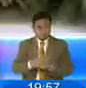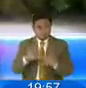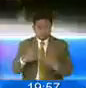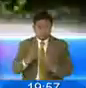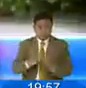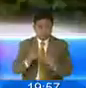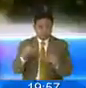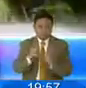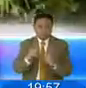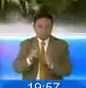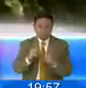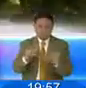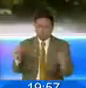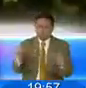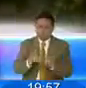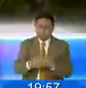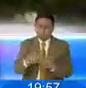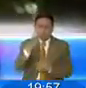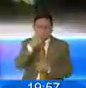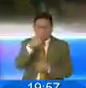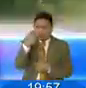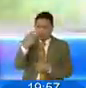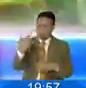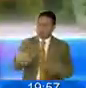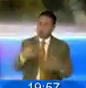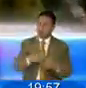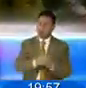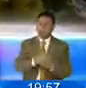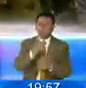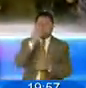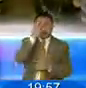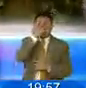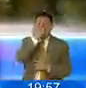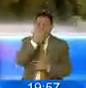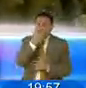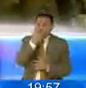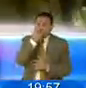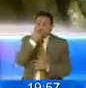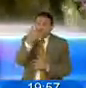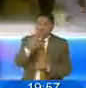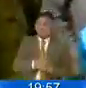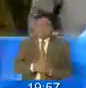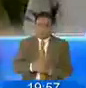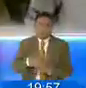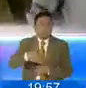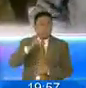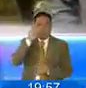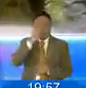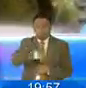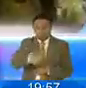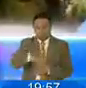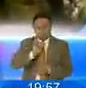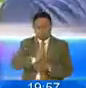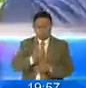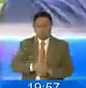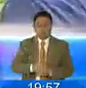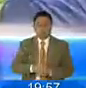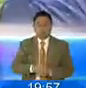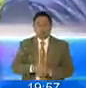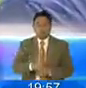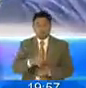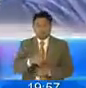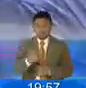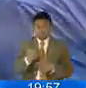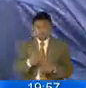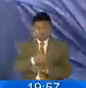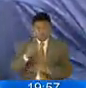pocas palabras describen lo que sus ojos pudieron apreciar. Hermoso, sí. Es lo más lindo que hay aquí en el Ecuador.